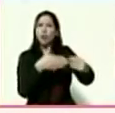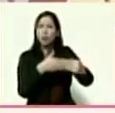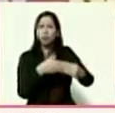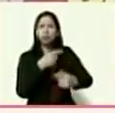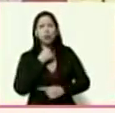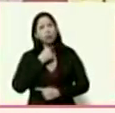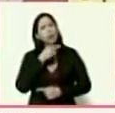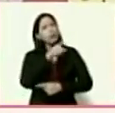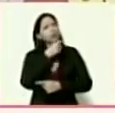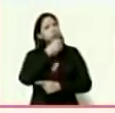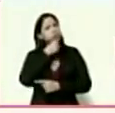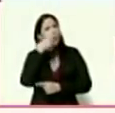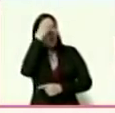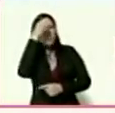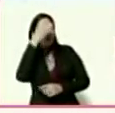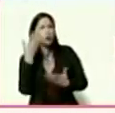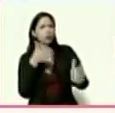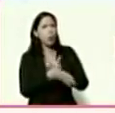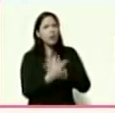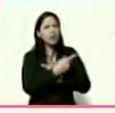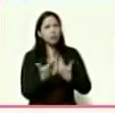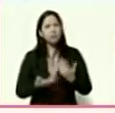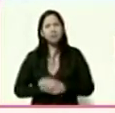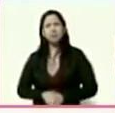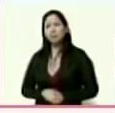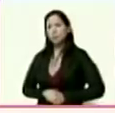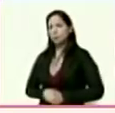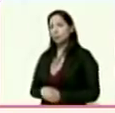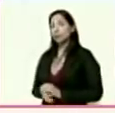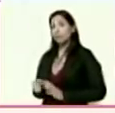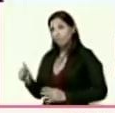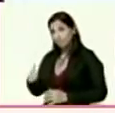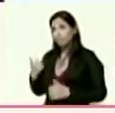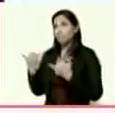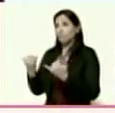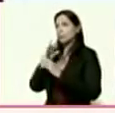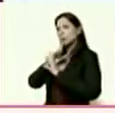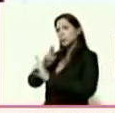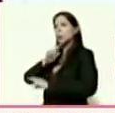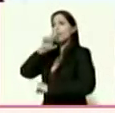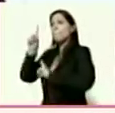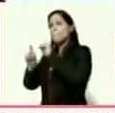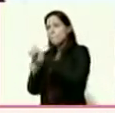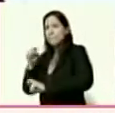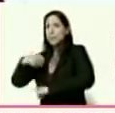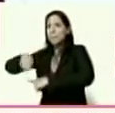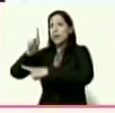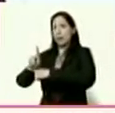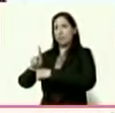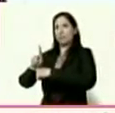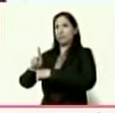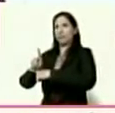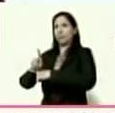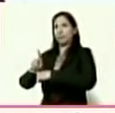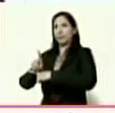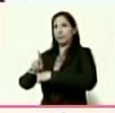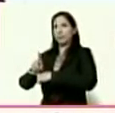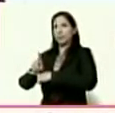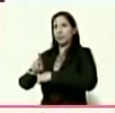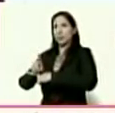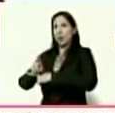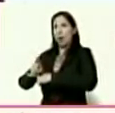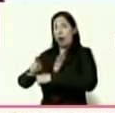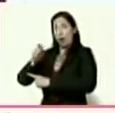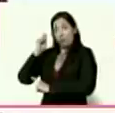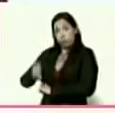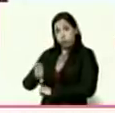su opinión al respecto. Gracias. Fíjate que, aprovecho para responder la primera parte, la Corte